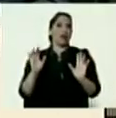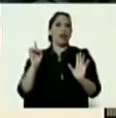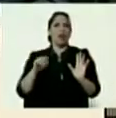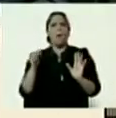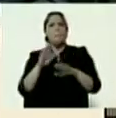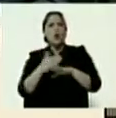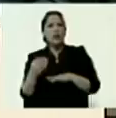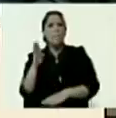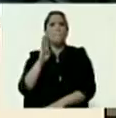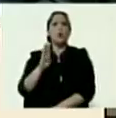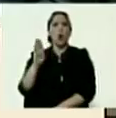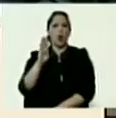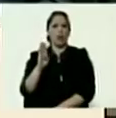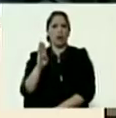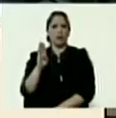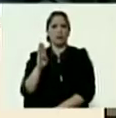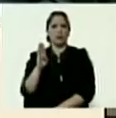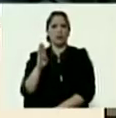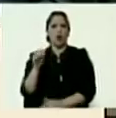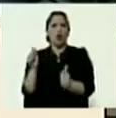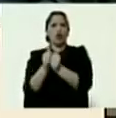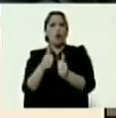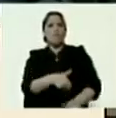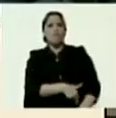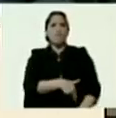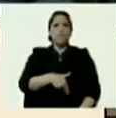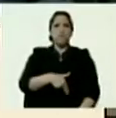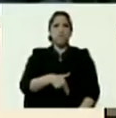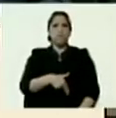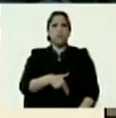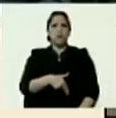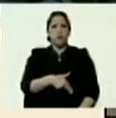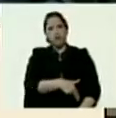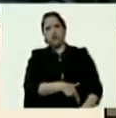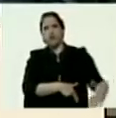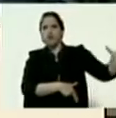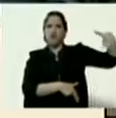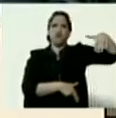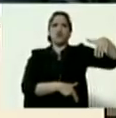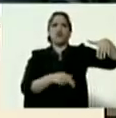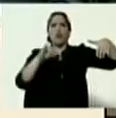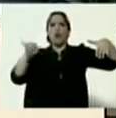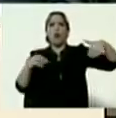brother con una pistola al cinto mientras abraza al señor Juan Guaidó?